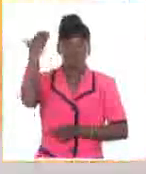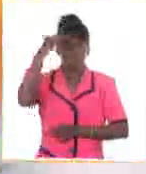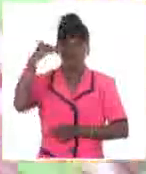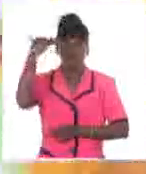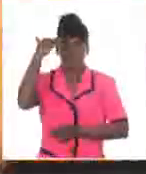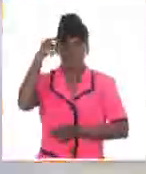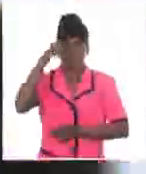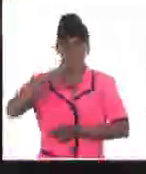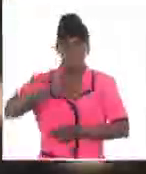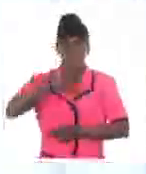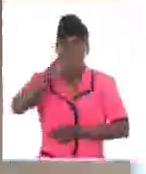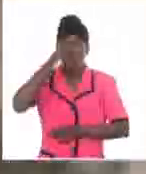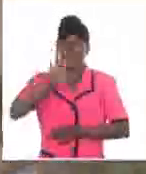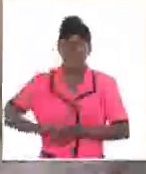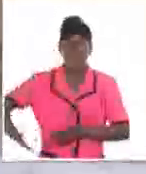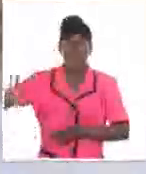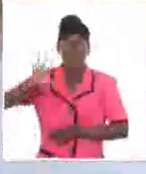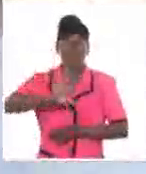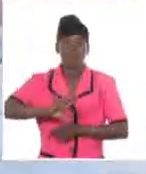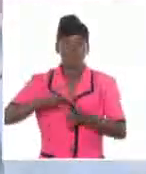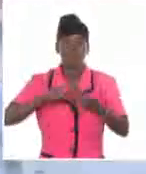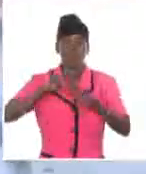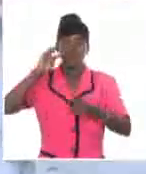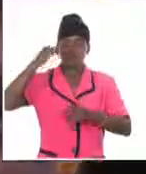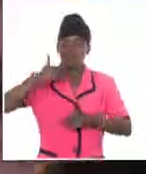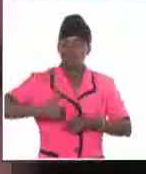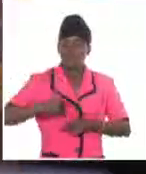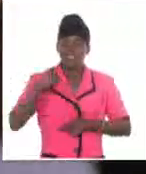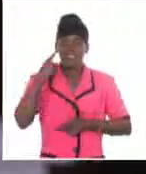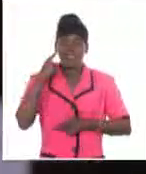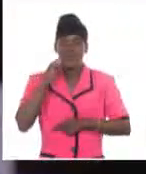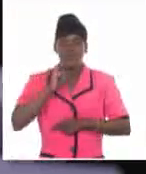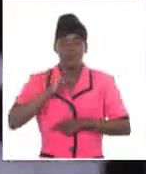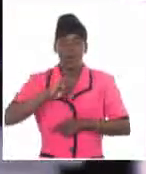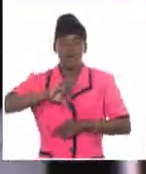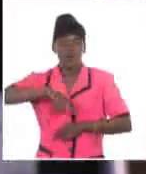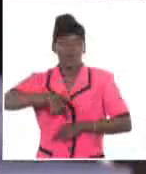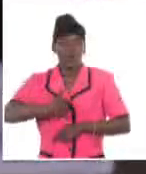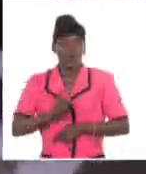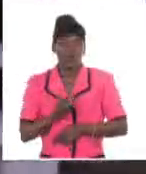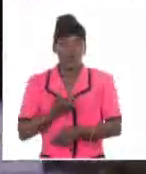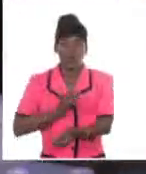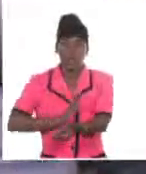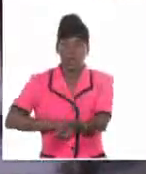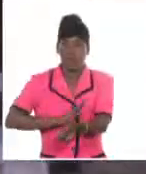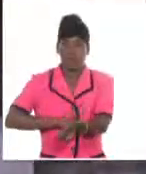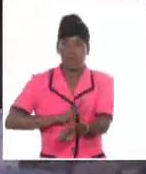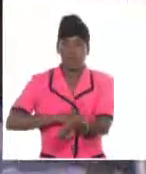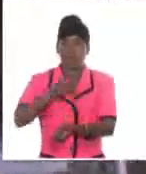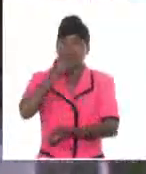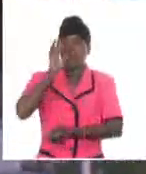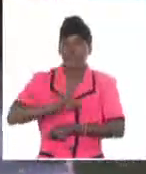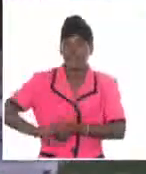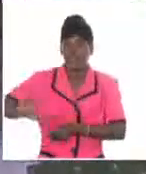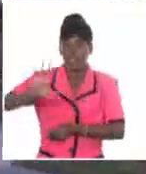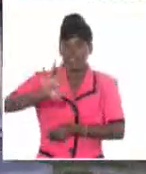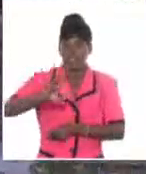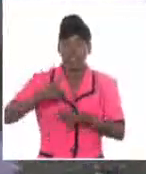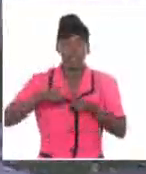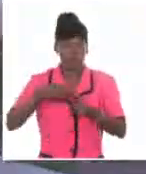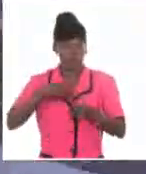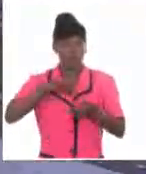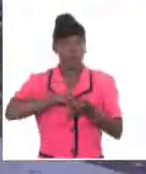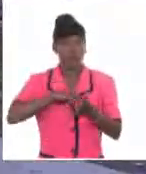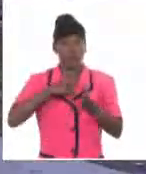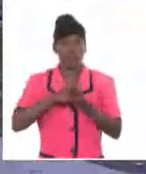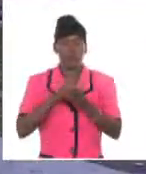como una pieza para la belleza, sino como un símbolo de identidad y resistencia. Con su proyecto defiende desde las